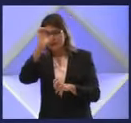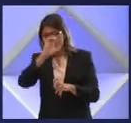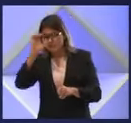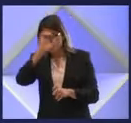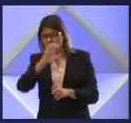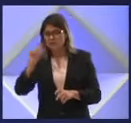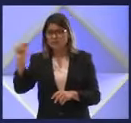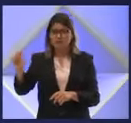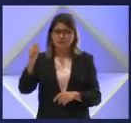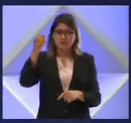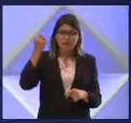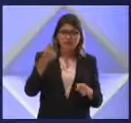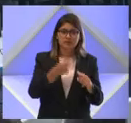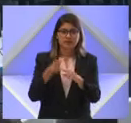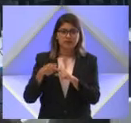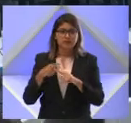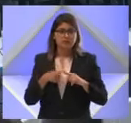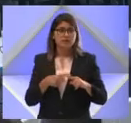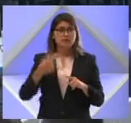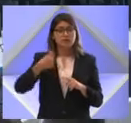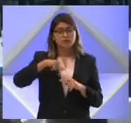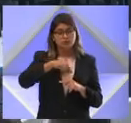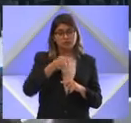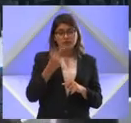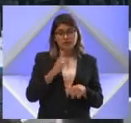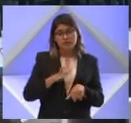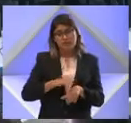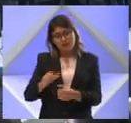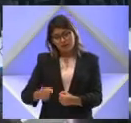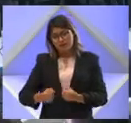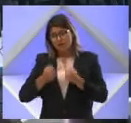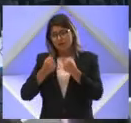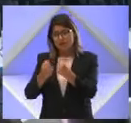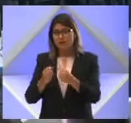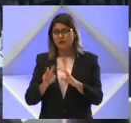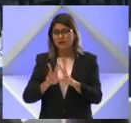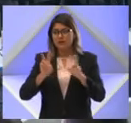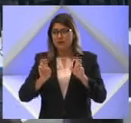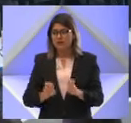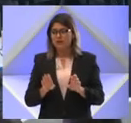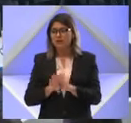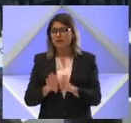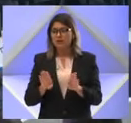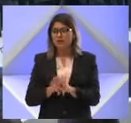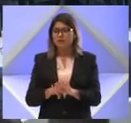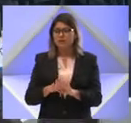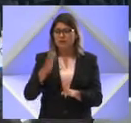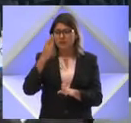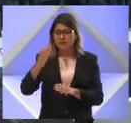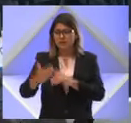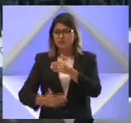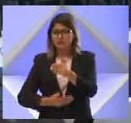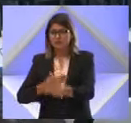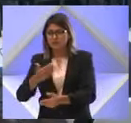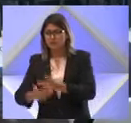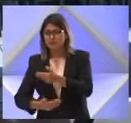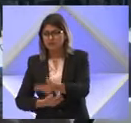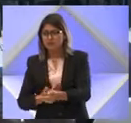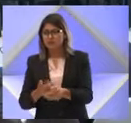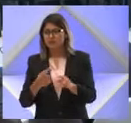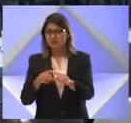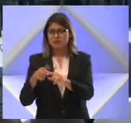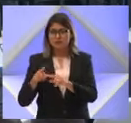necesitamos fortalecer la parte de componentes en los próximos satélites de cualquier tipo